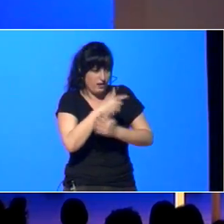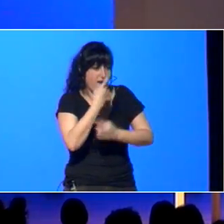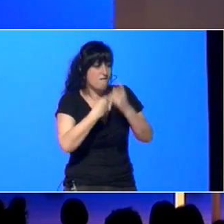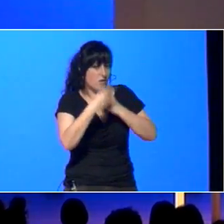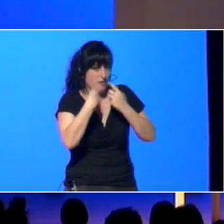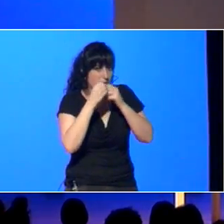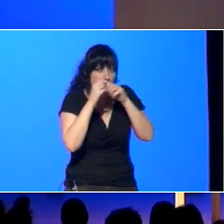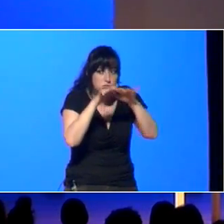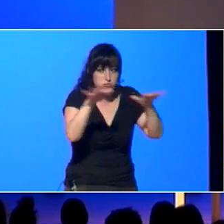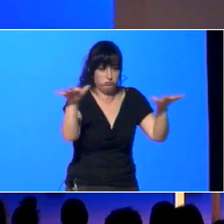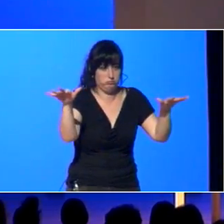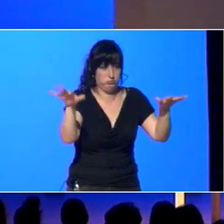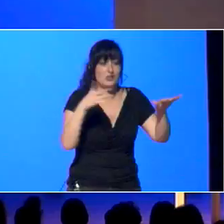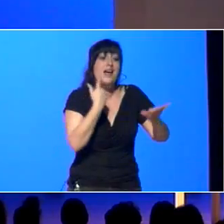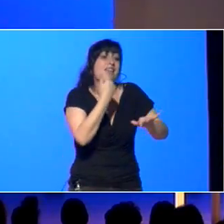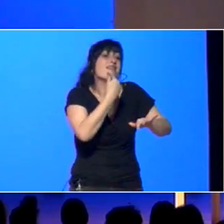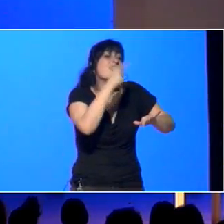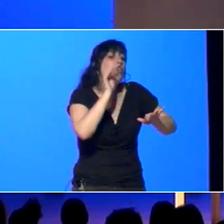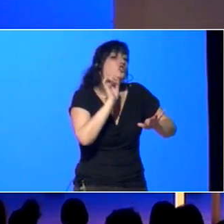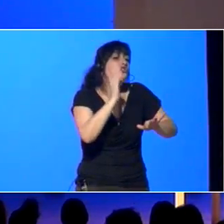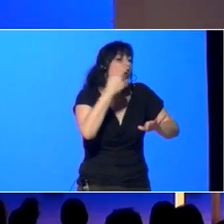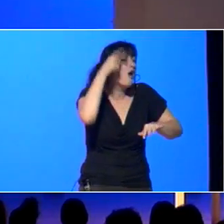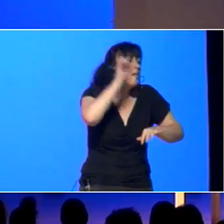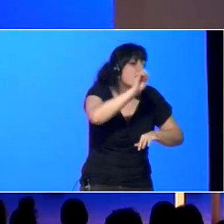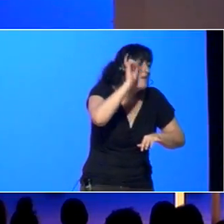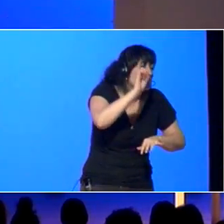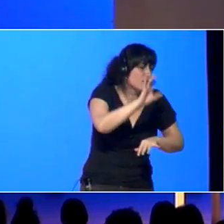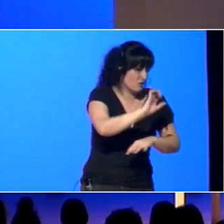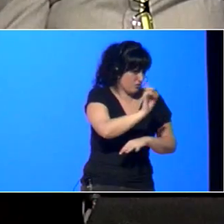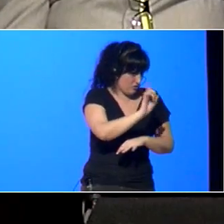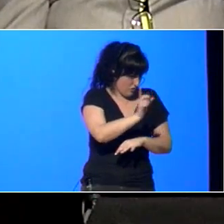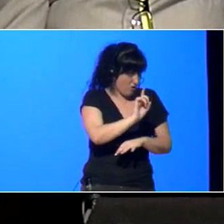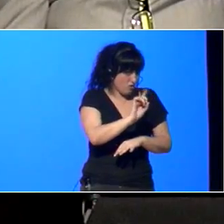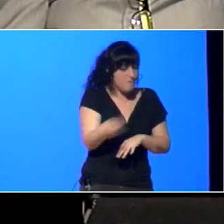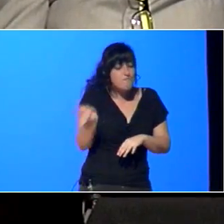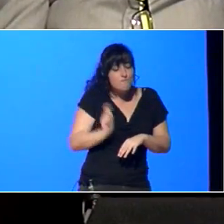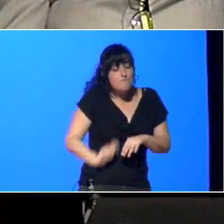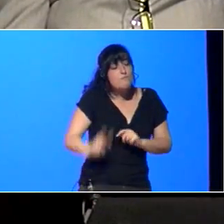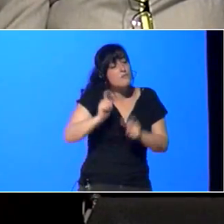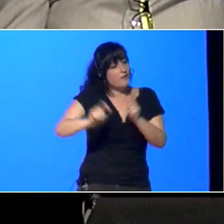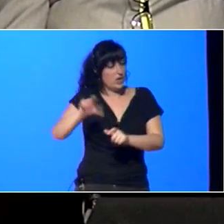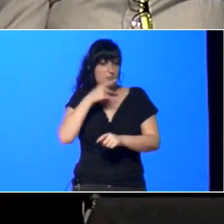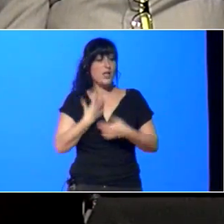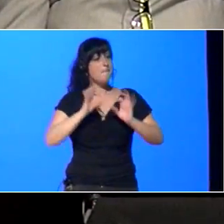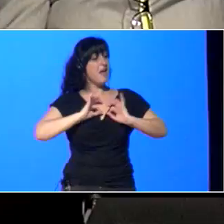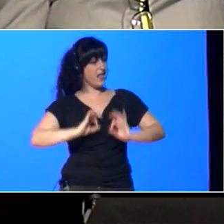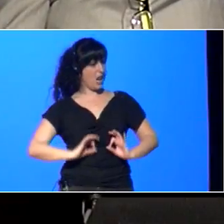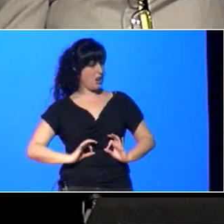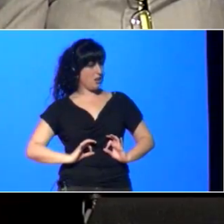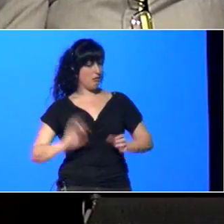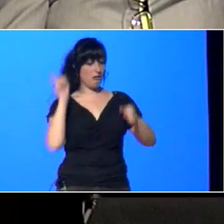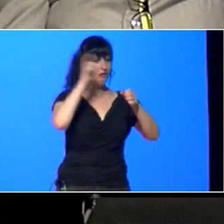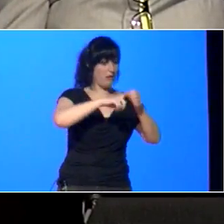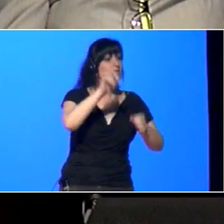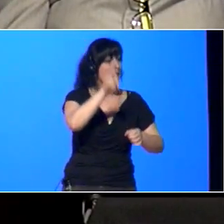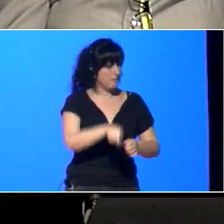docente. Es importante también la labor del BD, el conserje, vital, de la persona que limpia